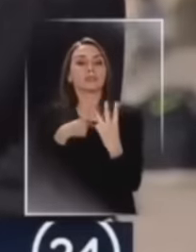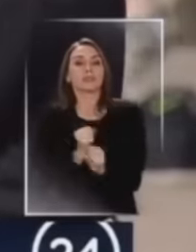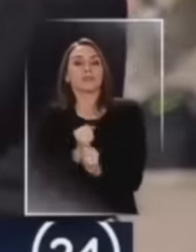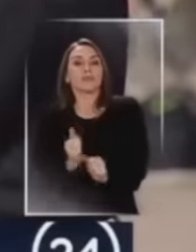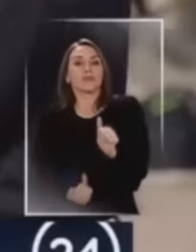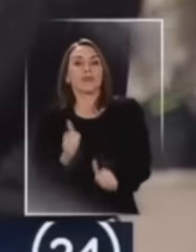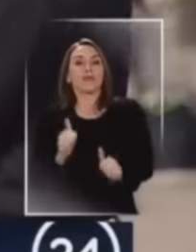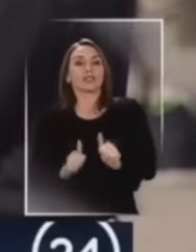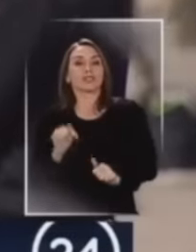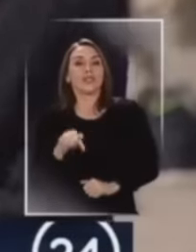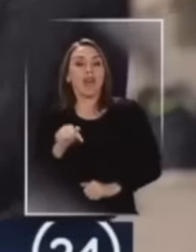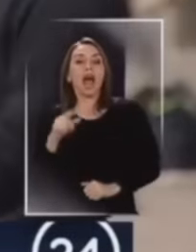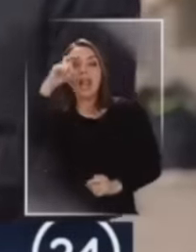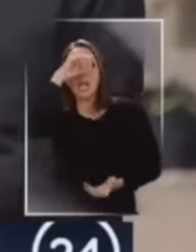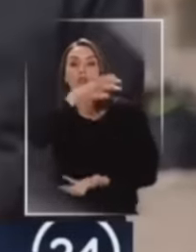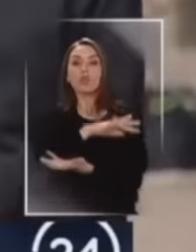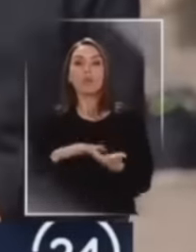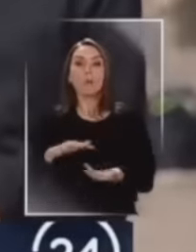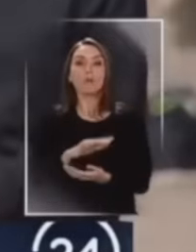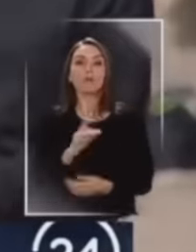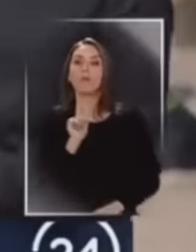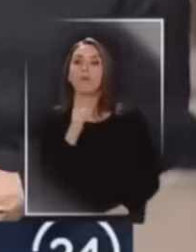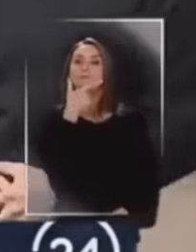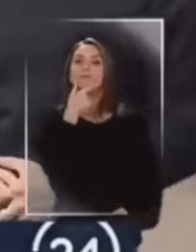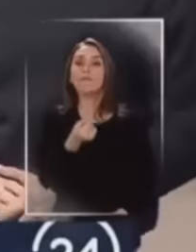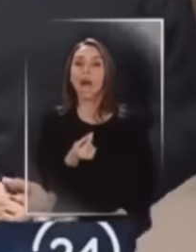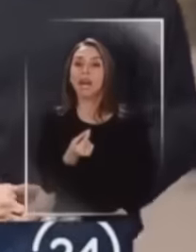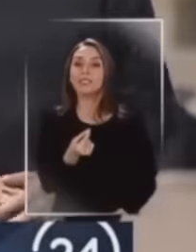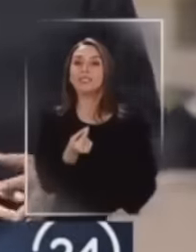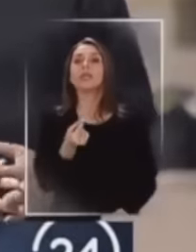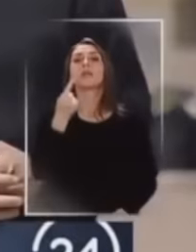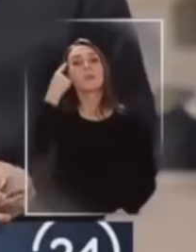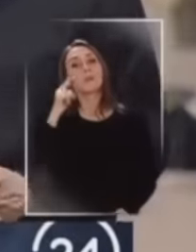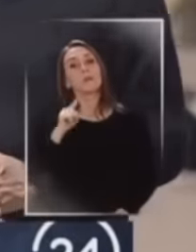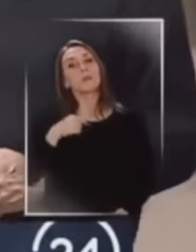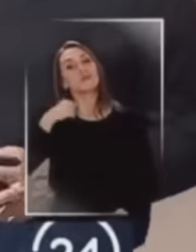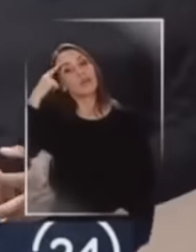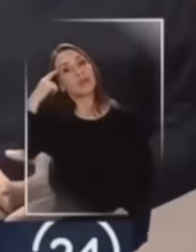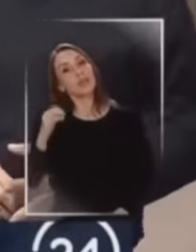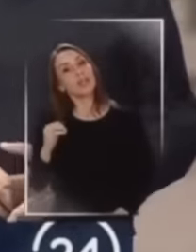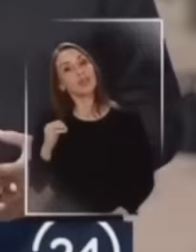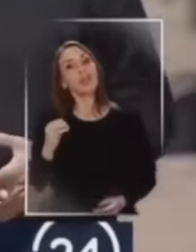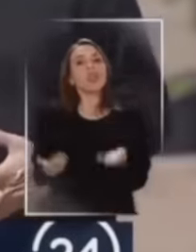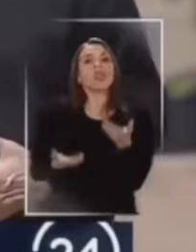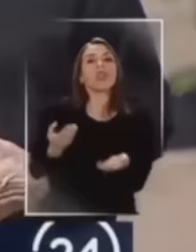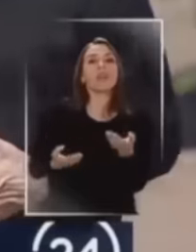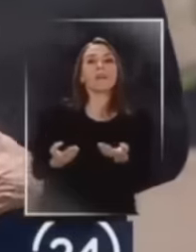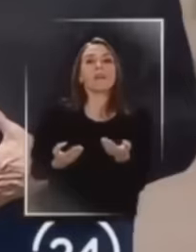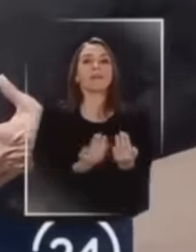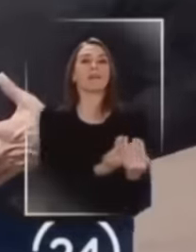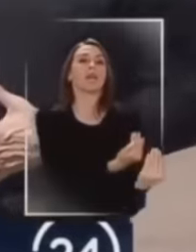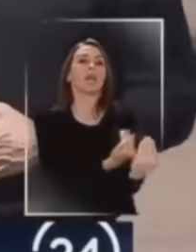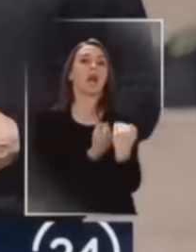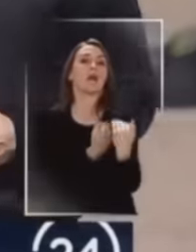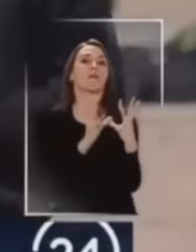donde es complejo, no es fácil, pero yo creo que depende mucho del apoyo que le da